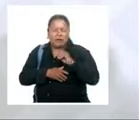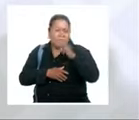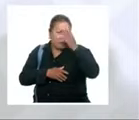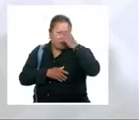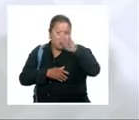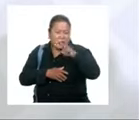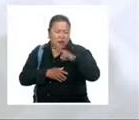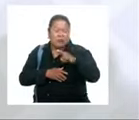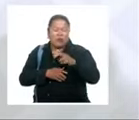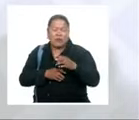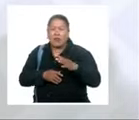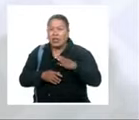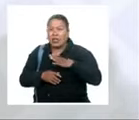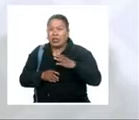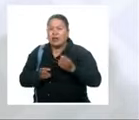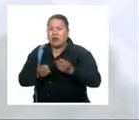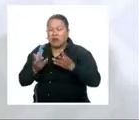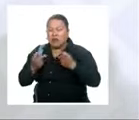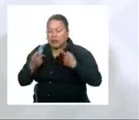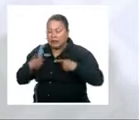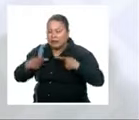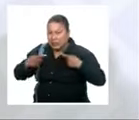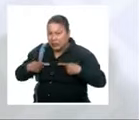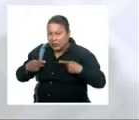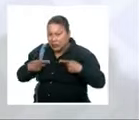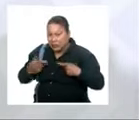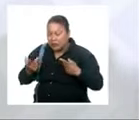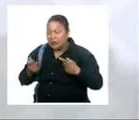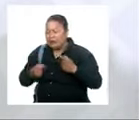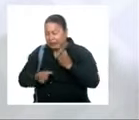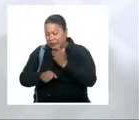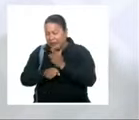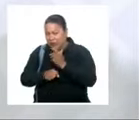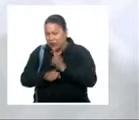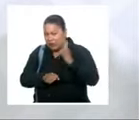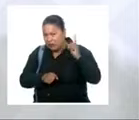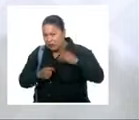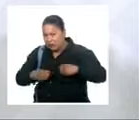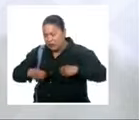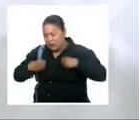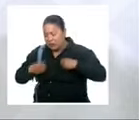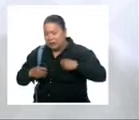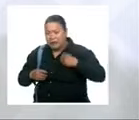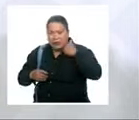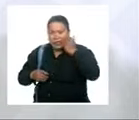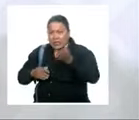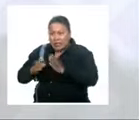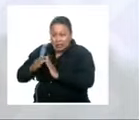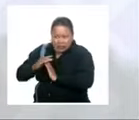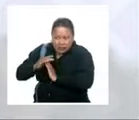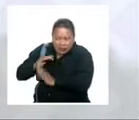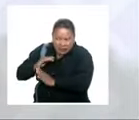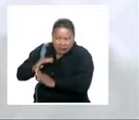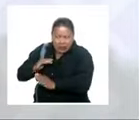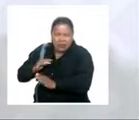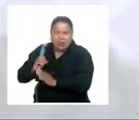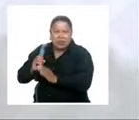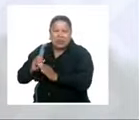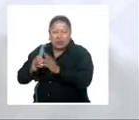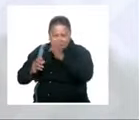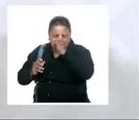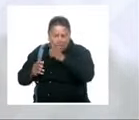a intentos de ciudadanos de los Estados Unidos que buscan ingresar esa